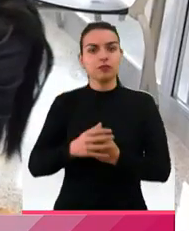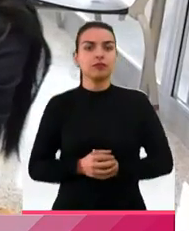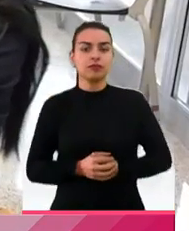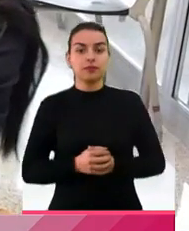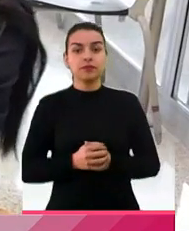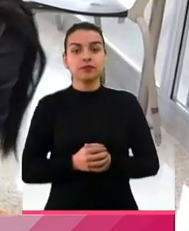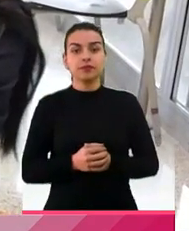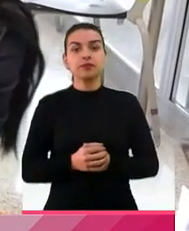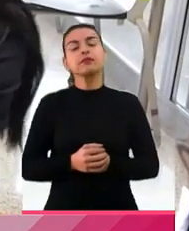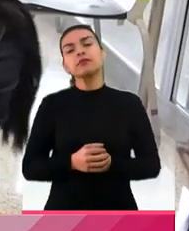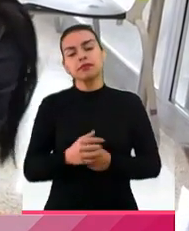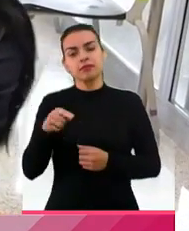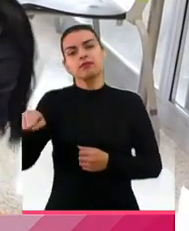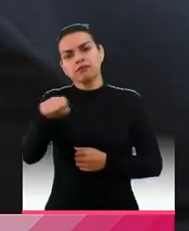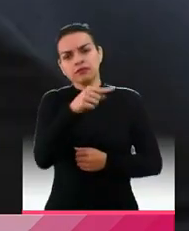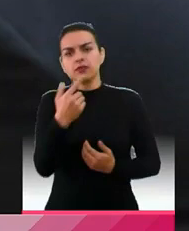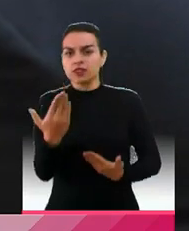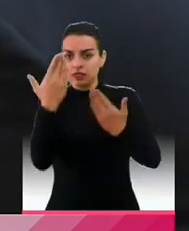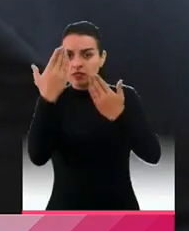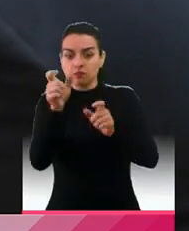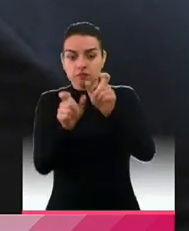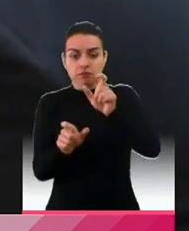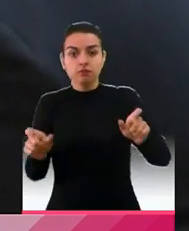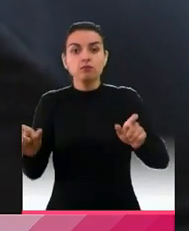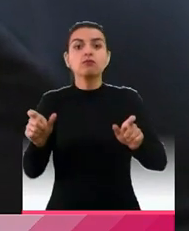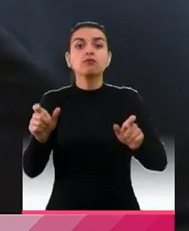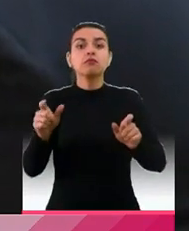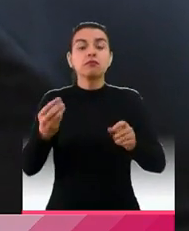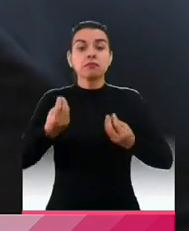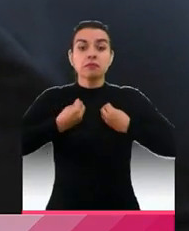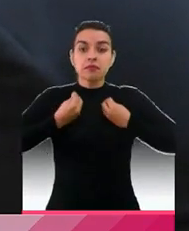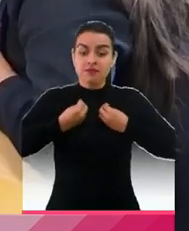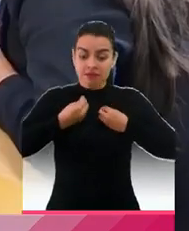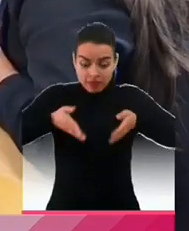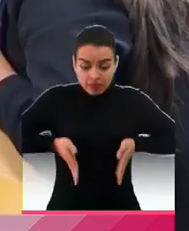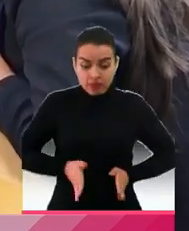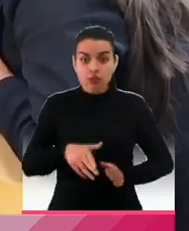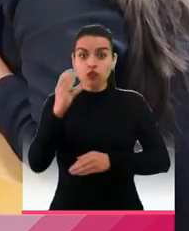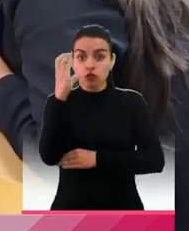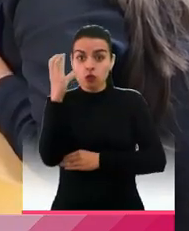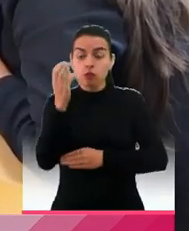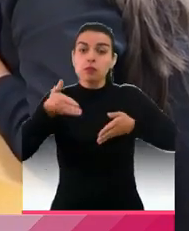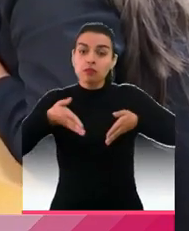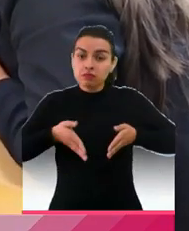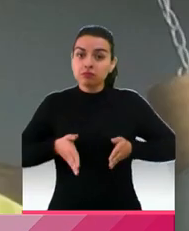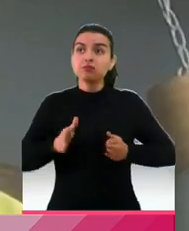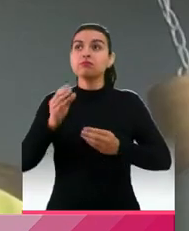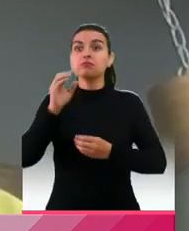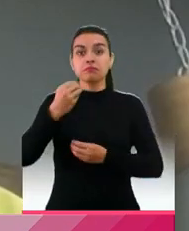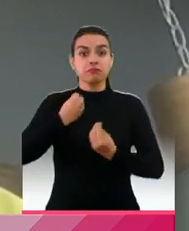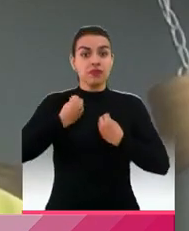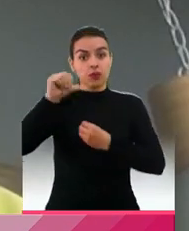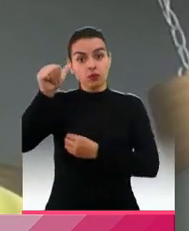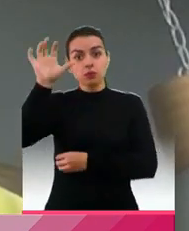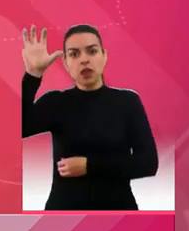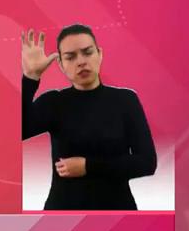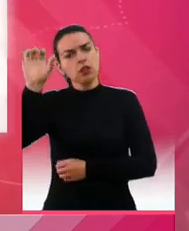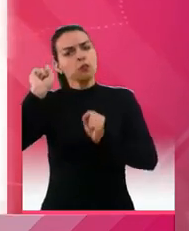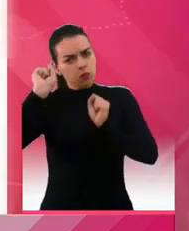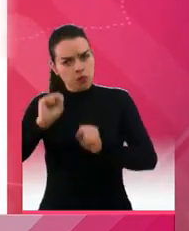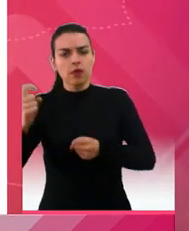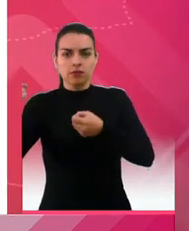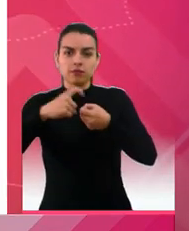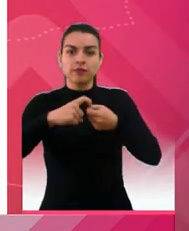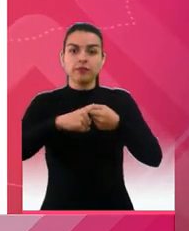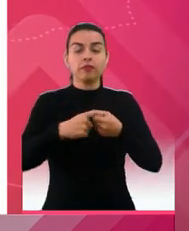aplica para colombianos que estén en el exterior ya que el proceso es 100% virtual ingresando a www en a sofía